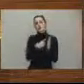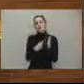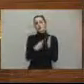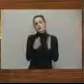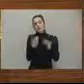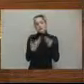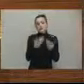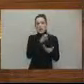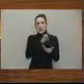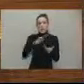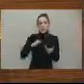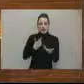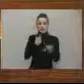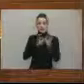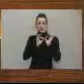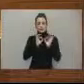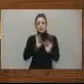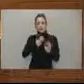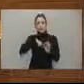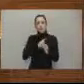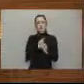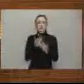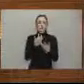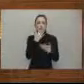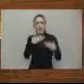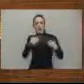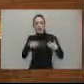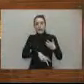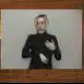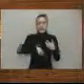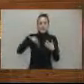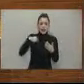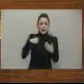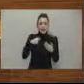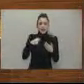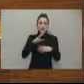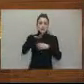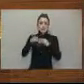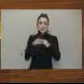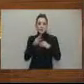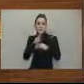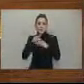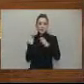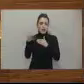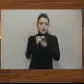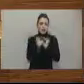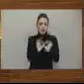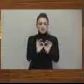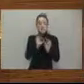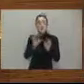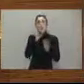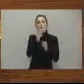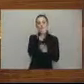Hemos buscado, por lo tanto, una redacción más genérica en esa enmienda transaccional, que evidentemente cuenta con el apoyo de los 2